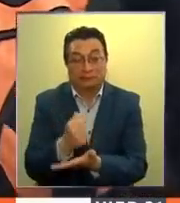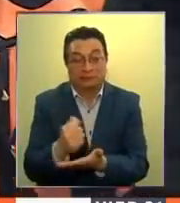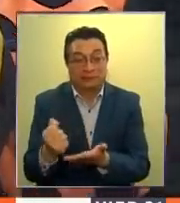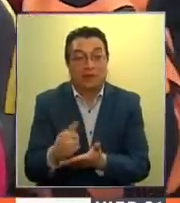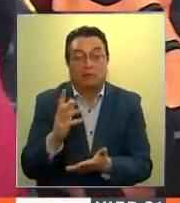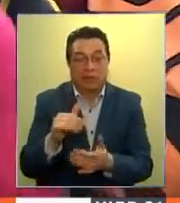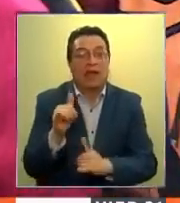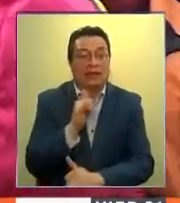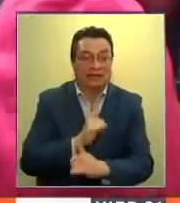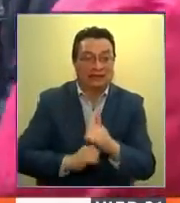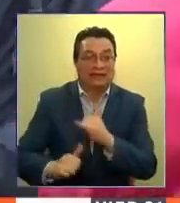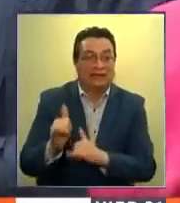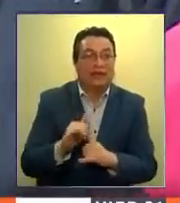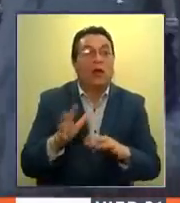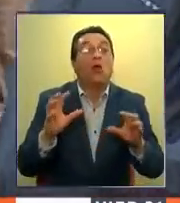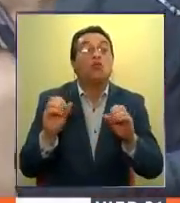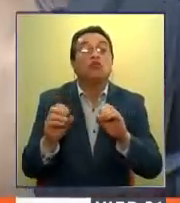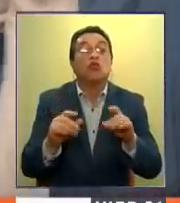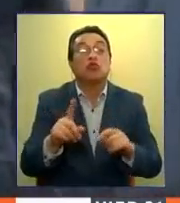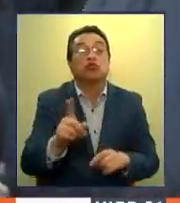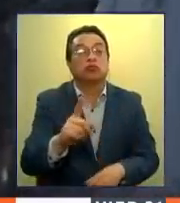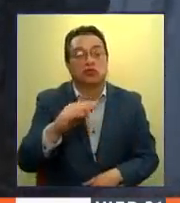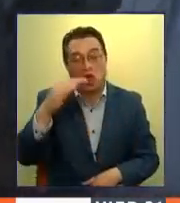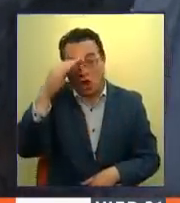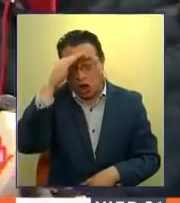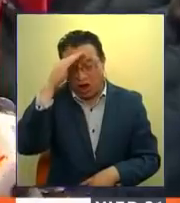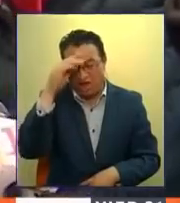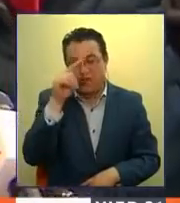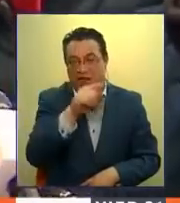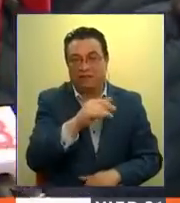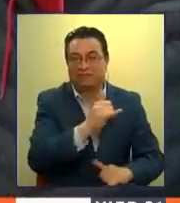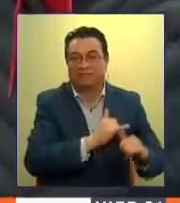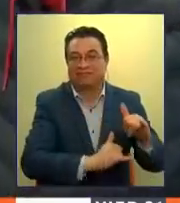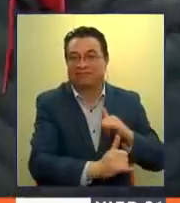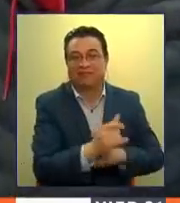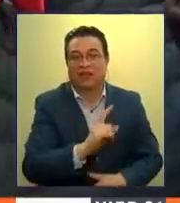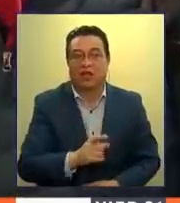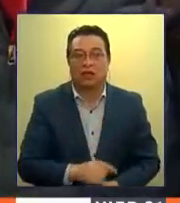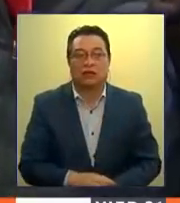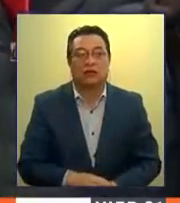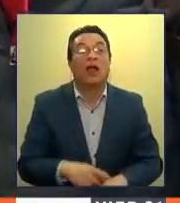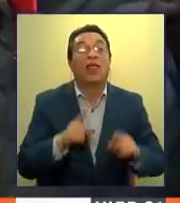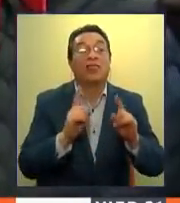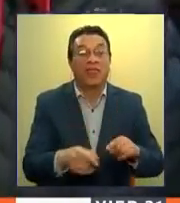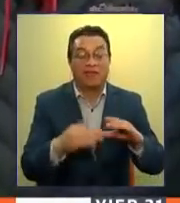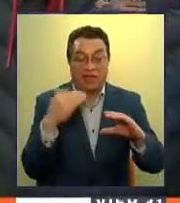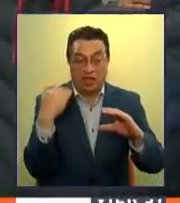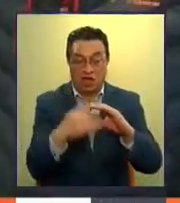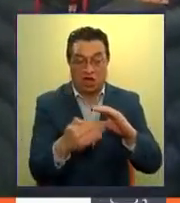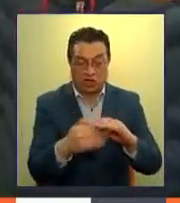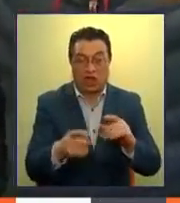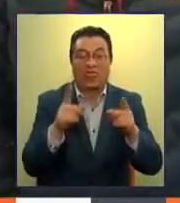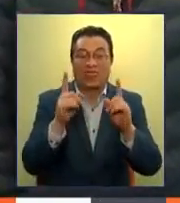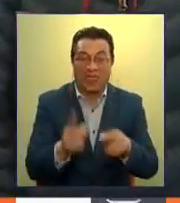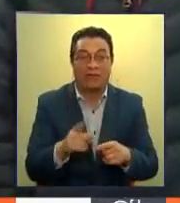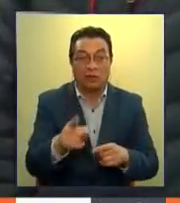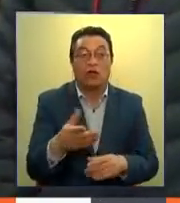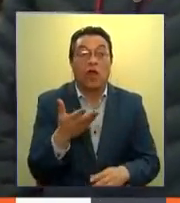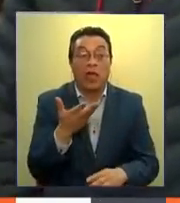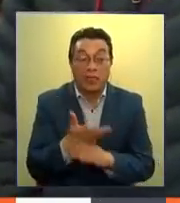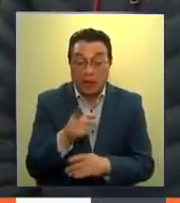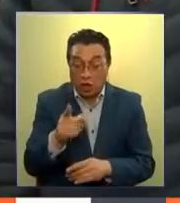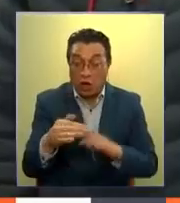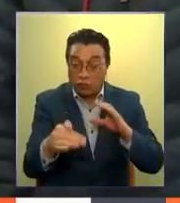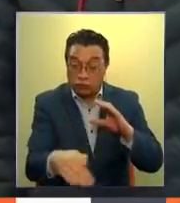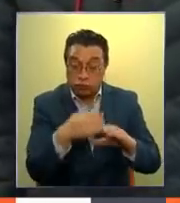manera online, porque muchos no se confían de la plataforma. Tienen que tener un correo, porque la solicitud que se ingresa, si existiese